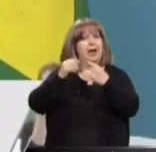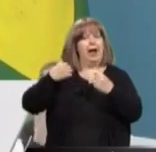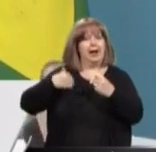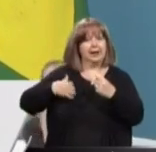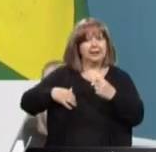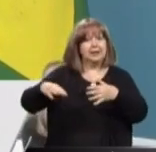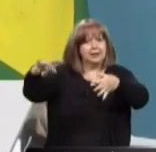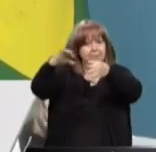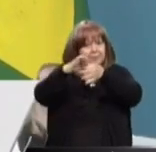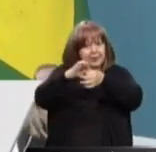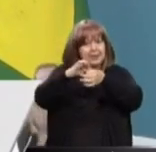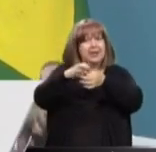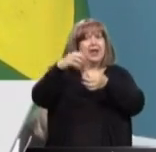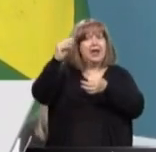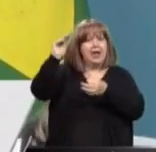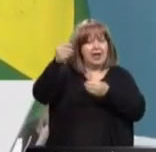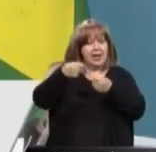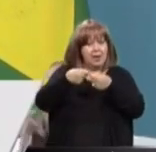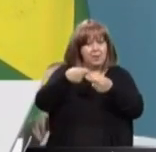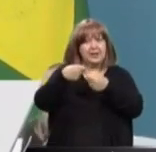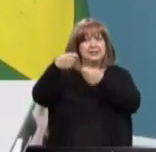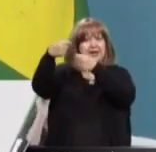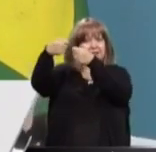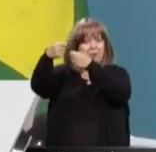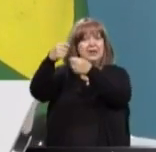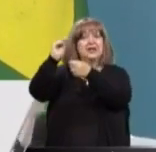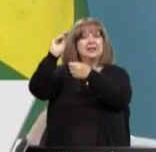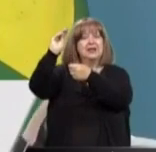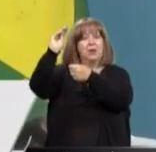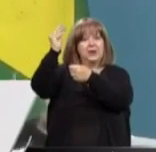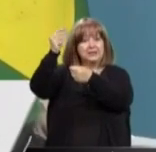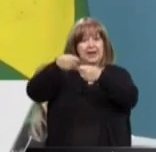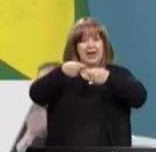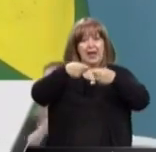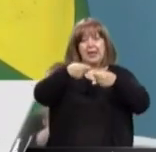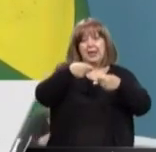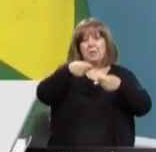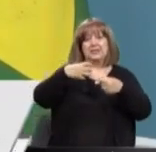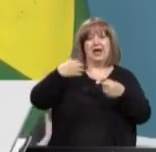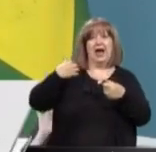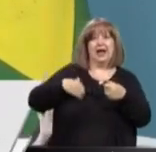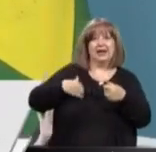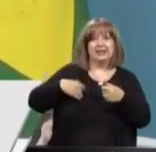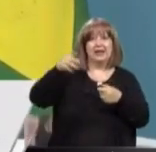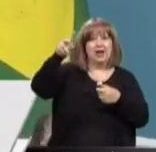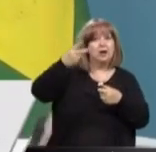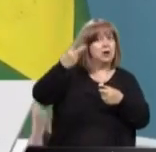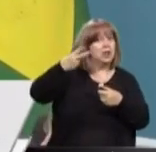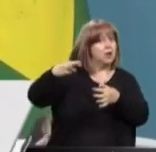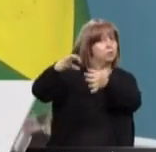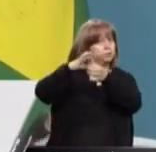respecto de los intereses de empresas brasileras o argentinas, básicamente entendiendo que somos una región